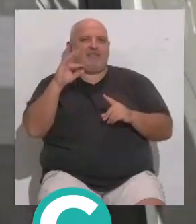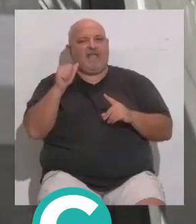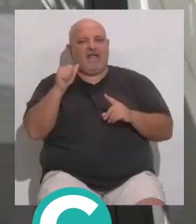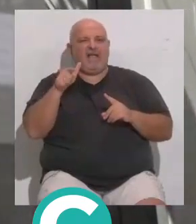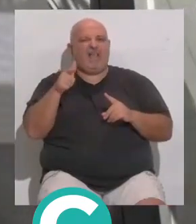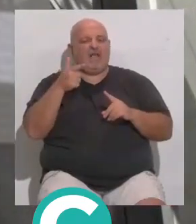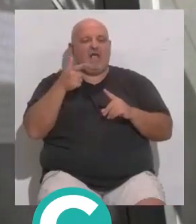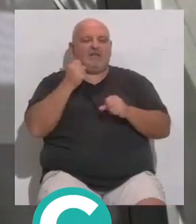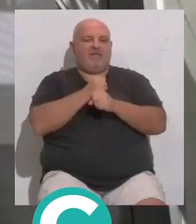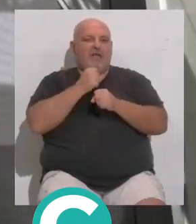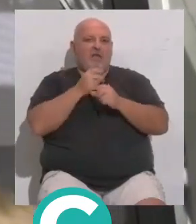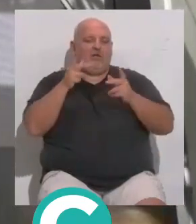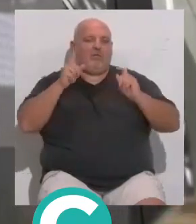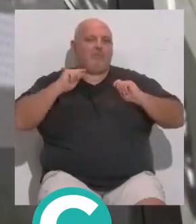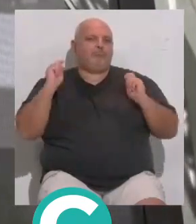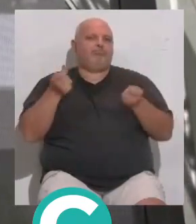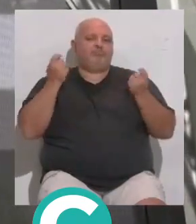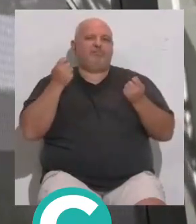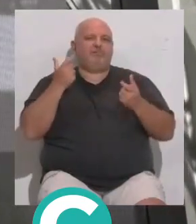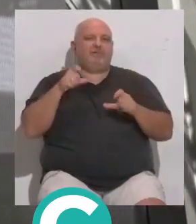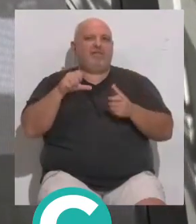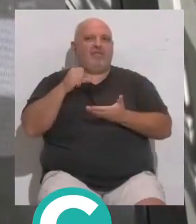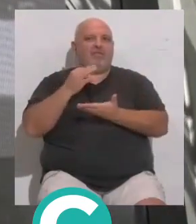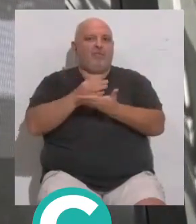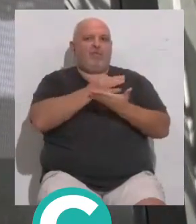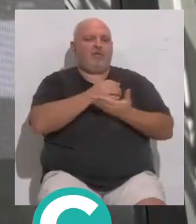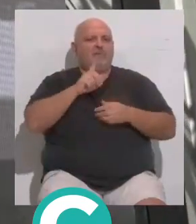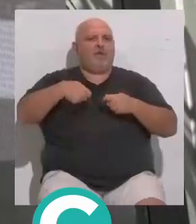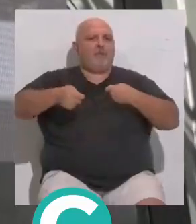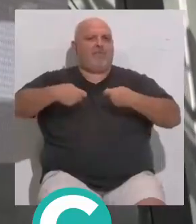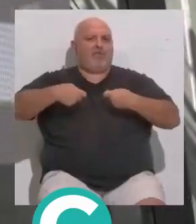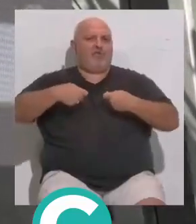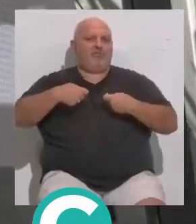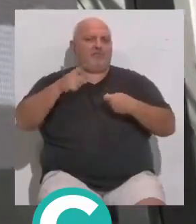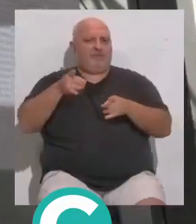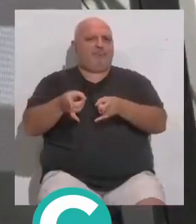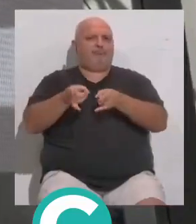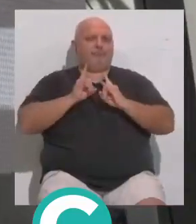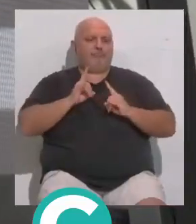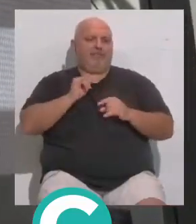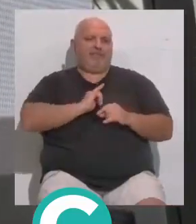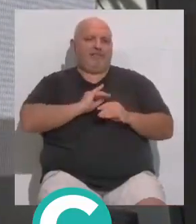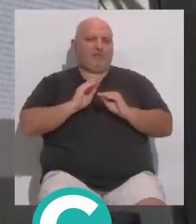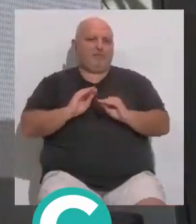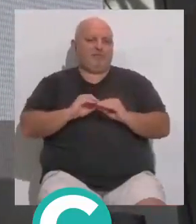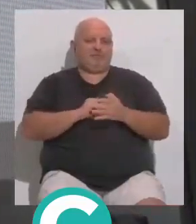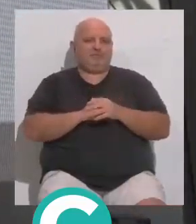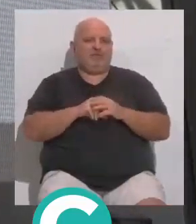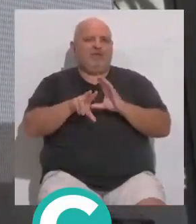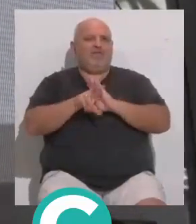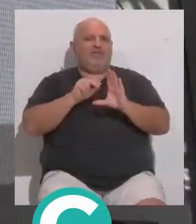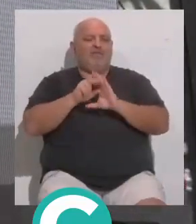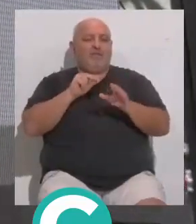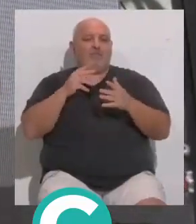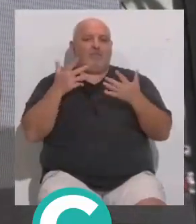trabajo audiovisual que promociona no solo la ciudad, sino su comercio local, que forma parte de su propia identidad. Un videoclip que